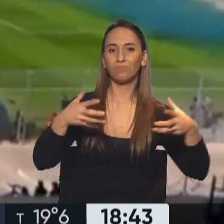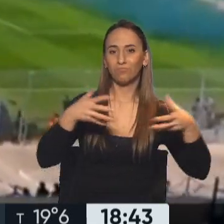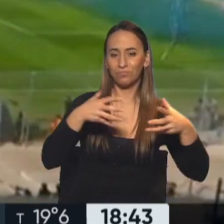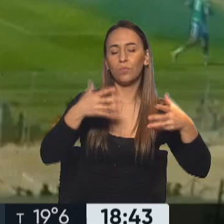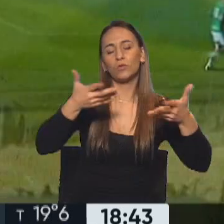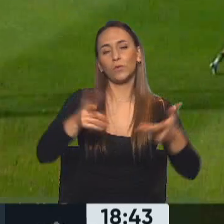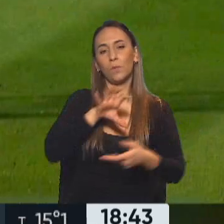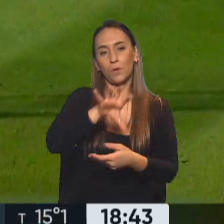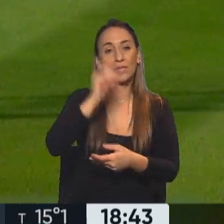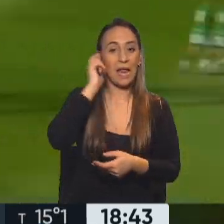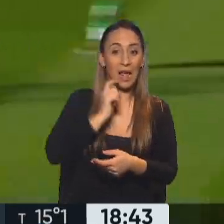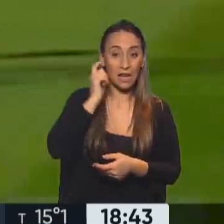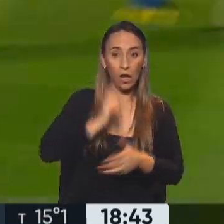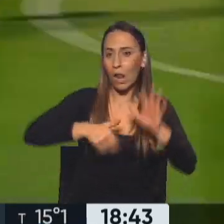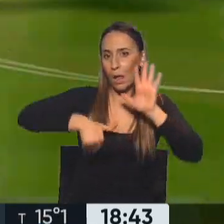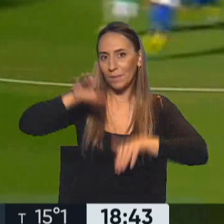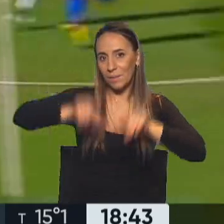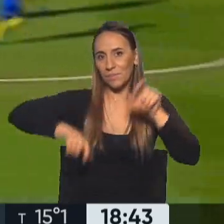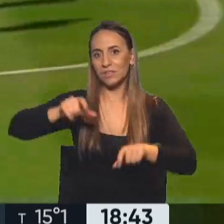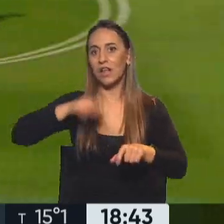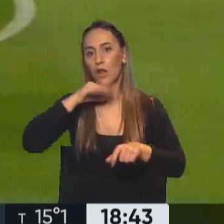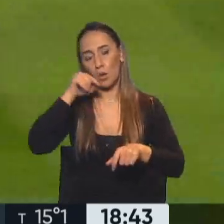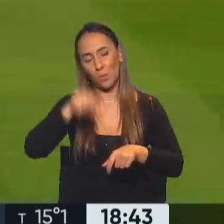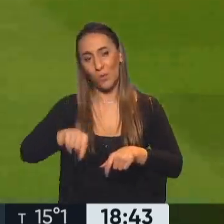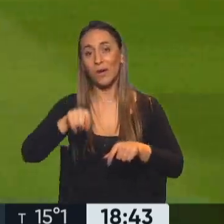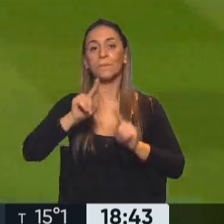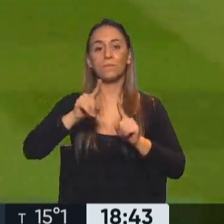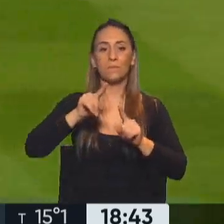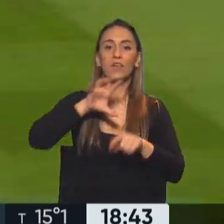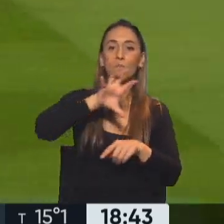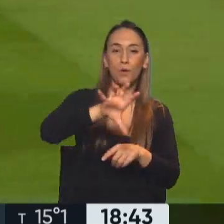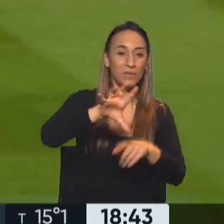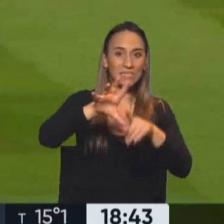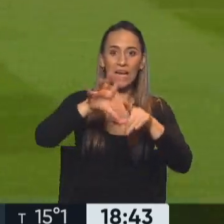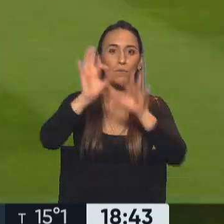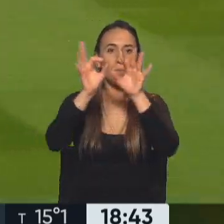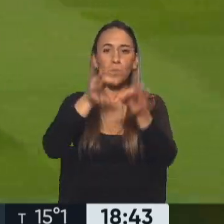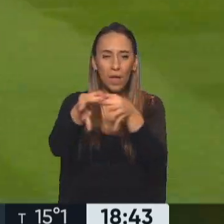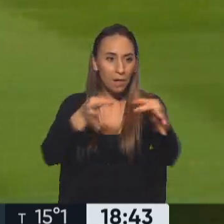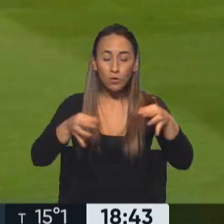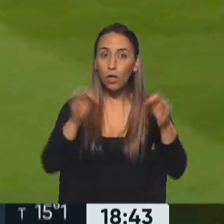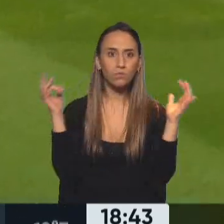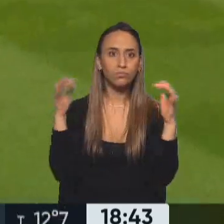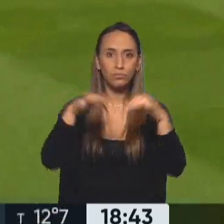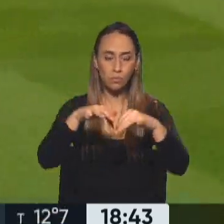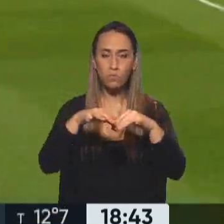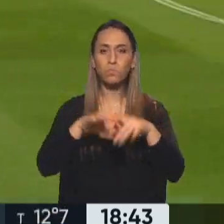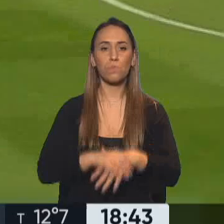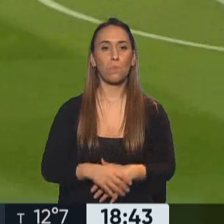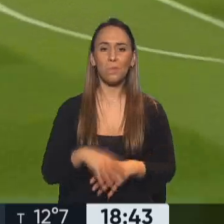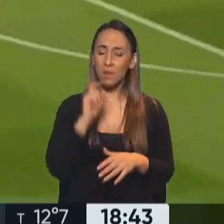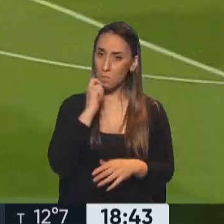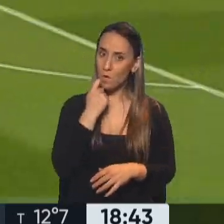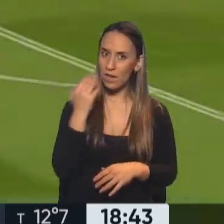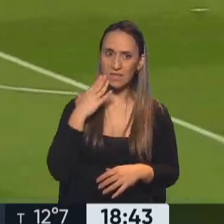Rioja, mayoría de gente de Boca, de todo el interior de la provincia, también de otras. Qué linda tarde para la cancha,